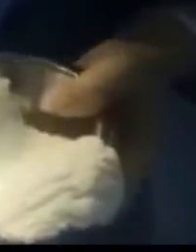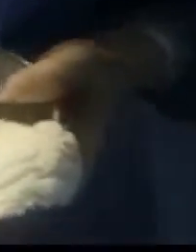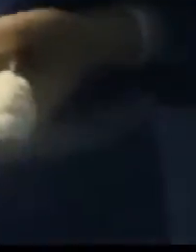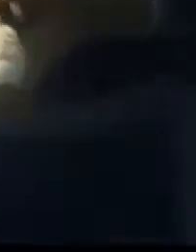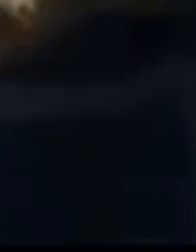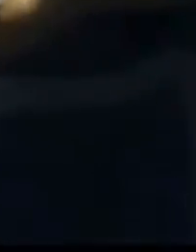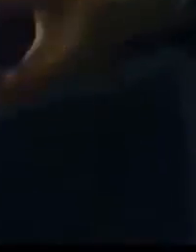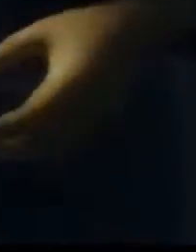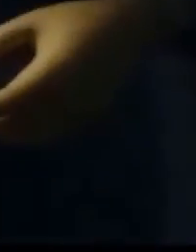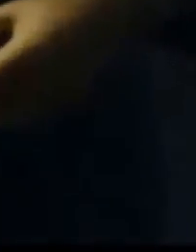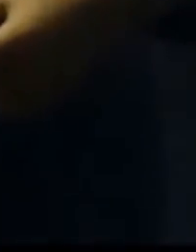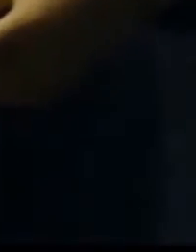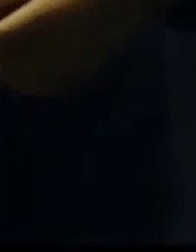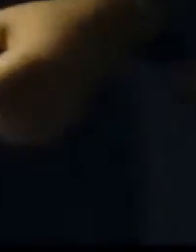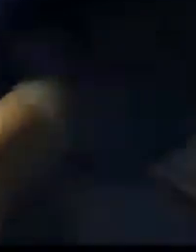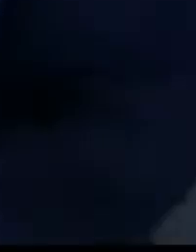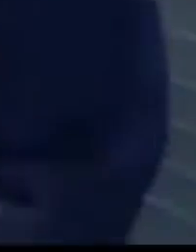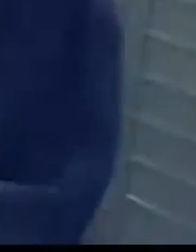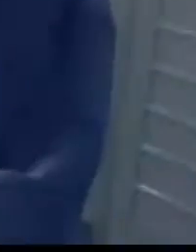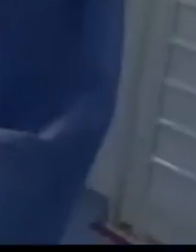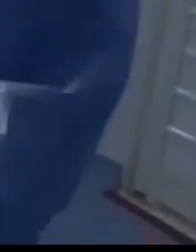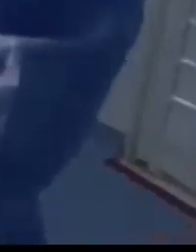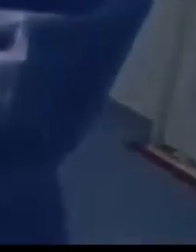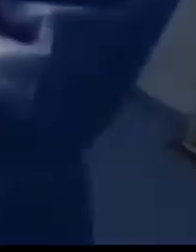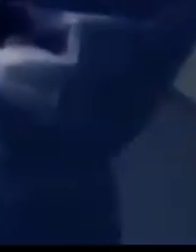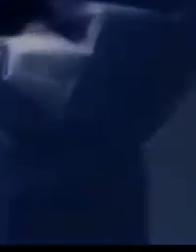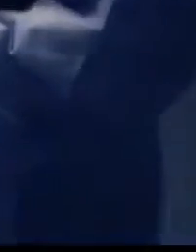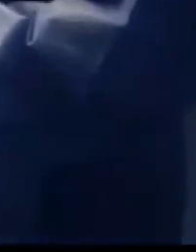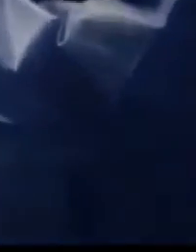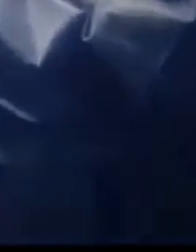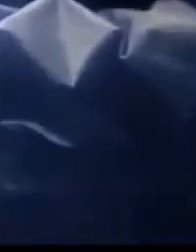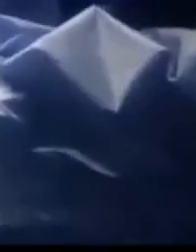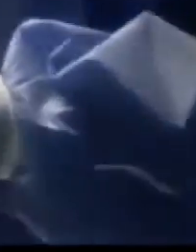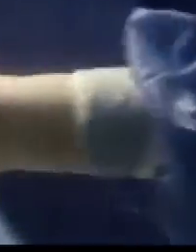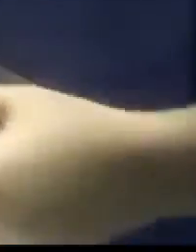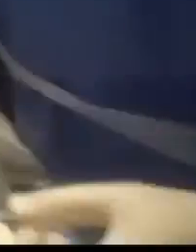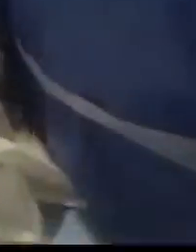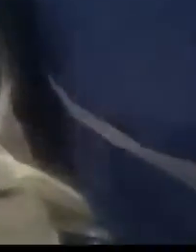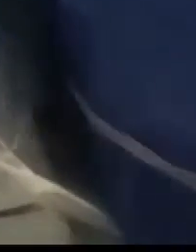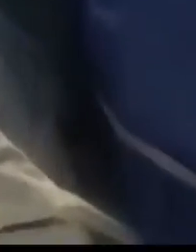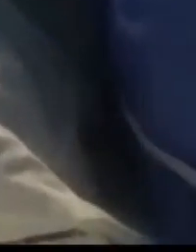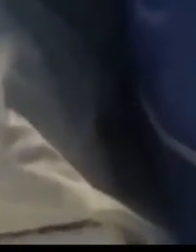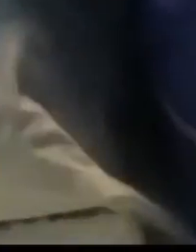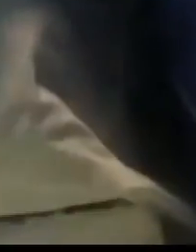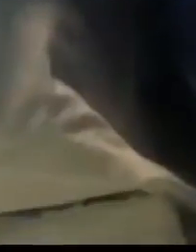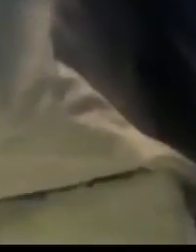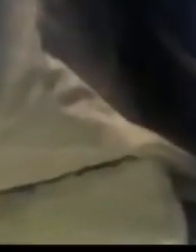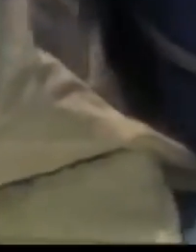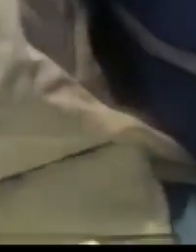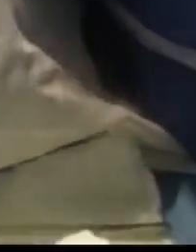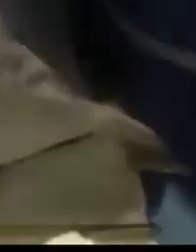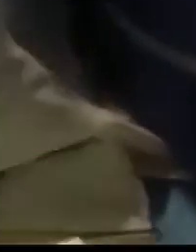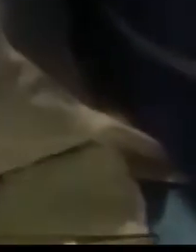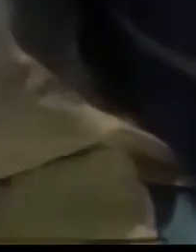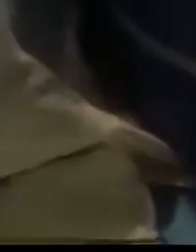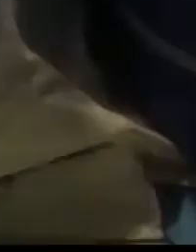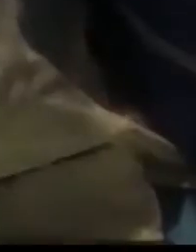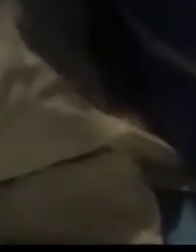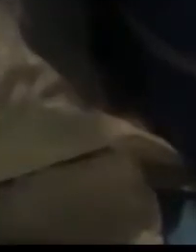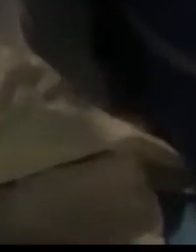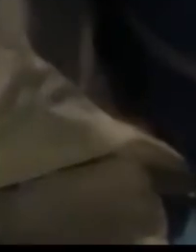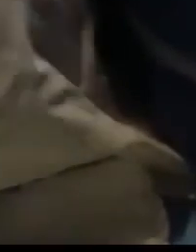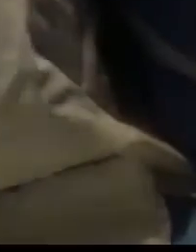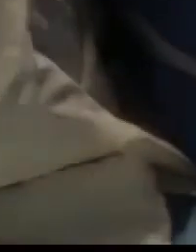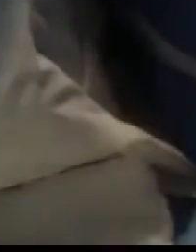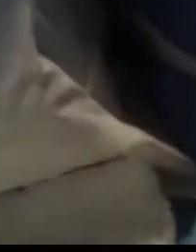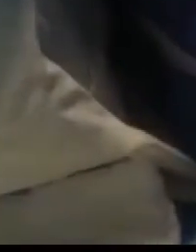La paciente, pues, en estos días va a estar un poco inflamada en las mejillas, y más o menos dentro de un mes vamos a ver cuando